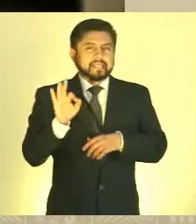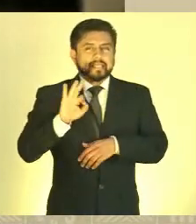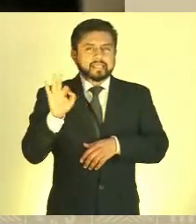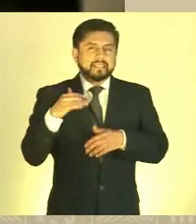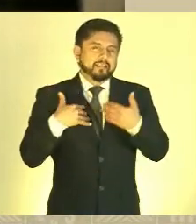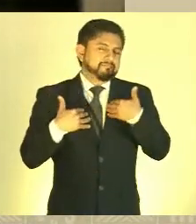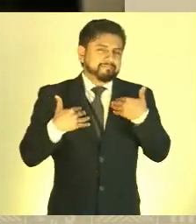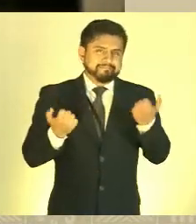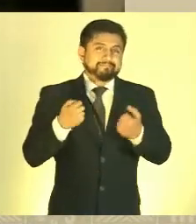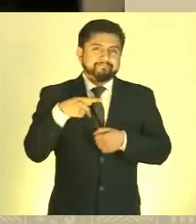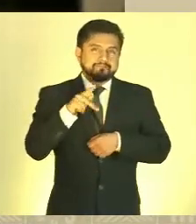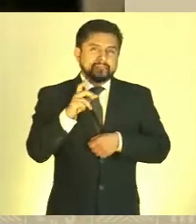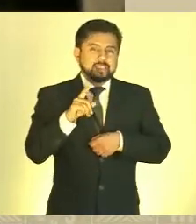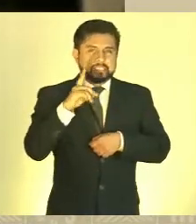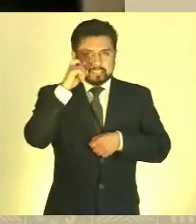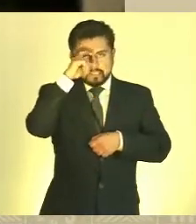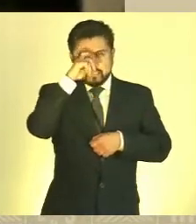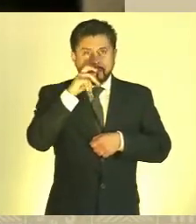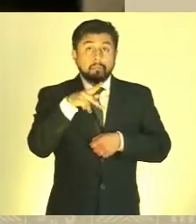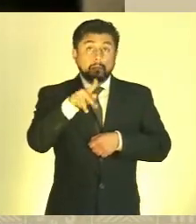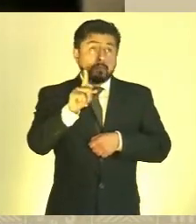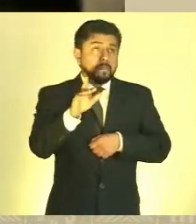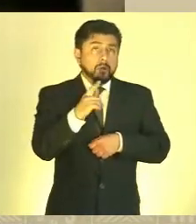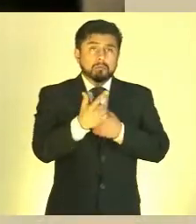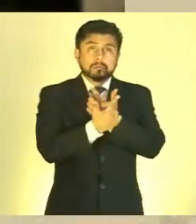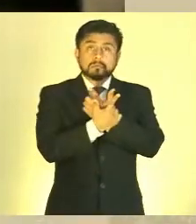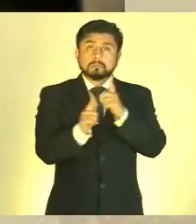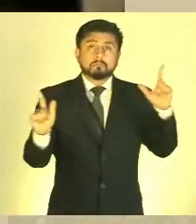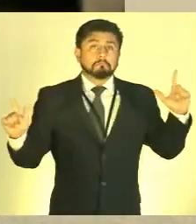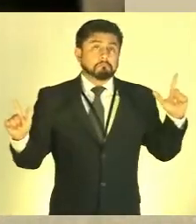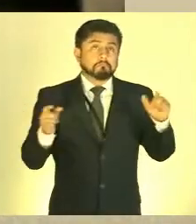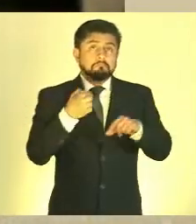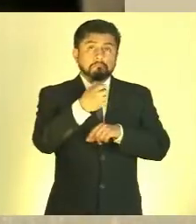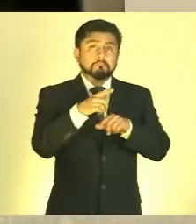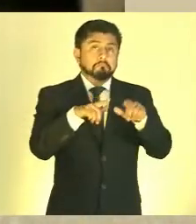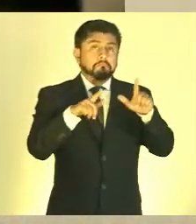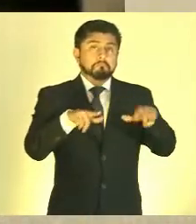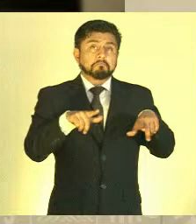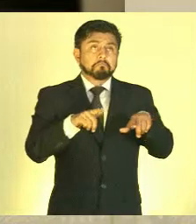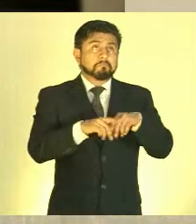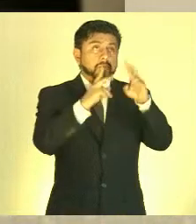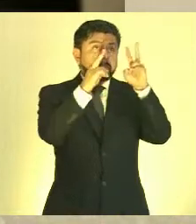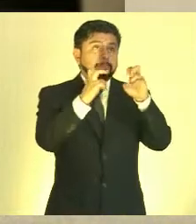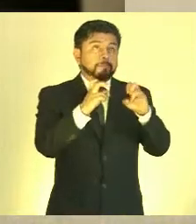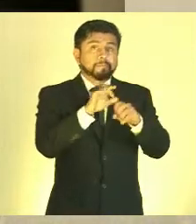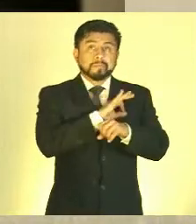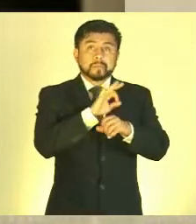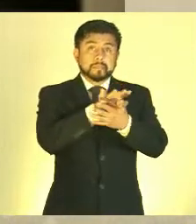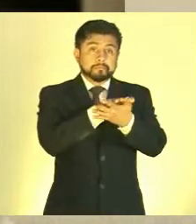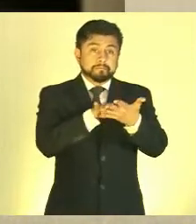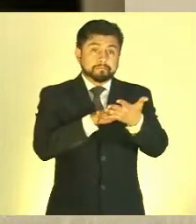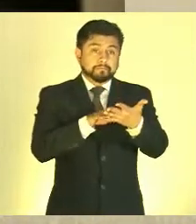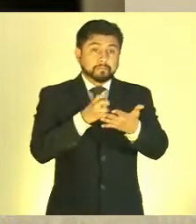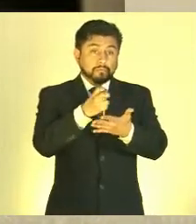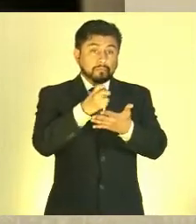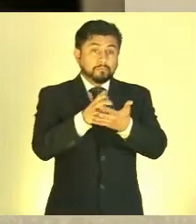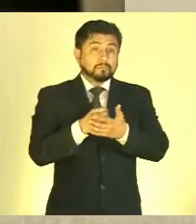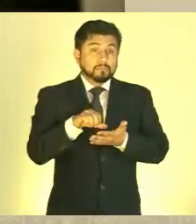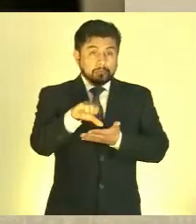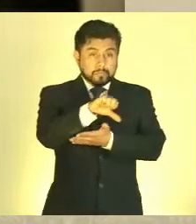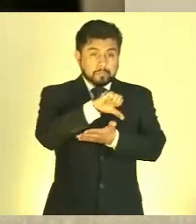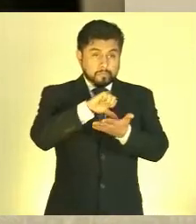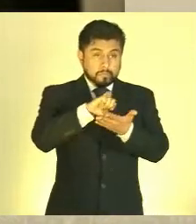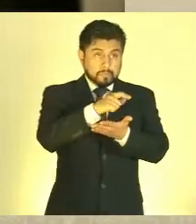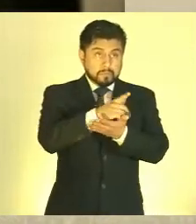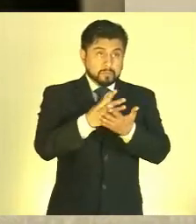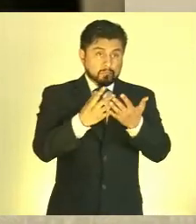otra cosa. Pero cualquiera en el mundo puede hacerlo. La comunidad del CERN, de la